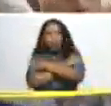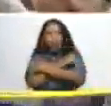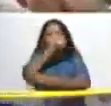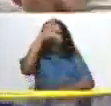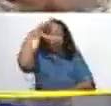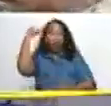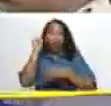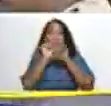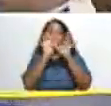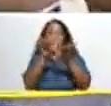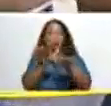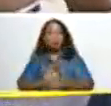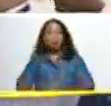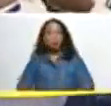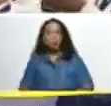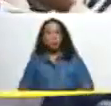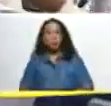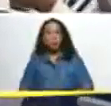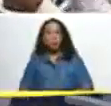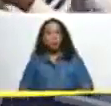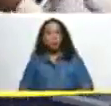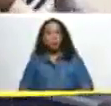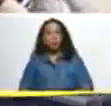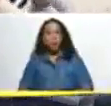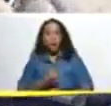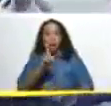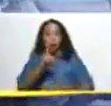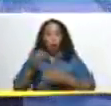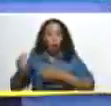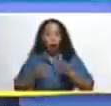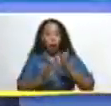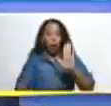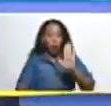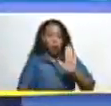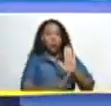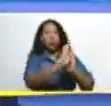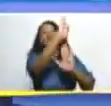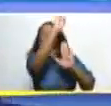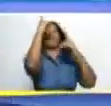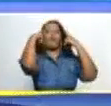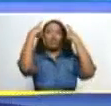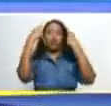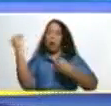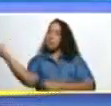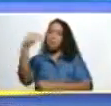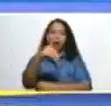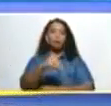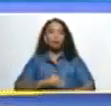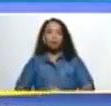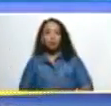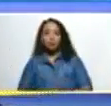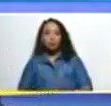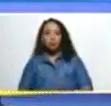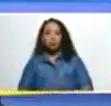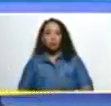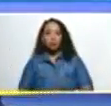los bendiga y que su carrera vaya para arriba, pues, lo que vamos es para arriba.